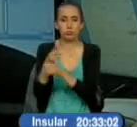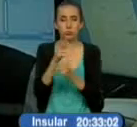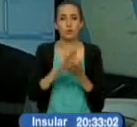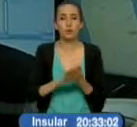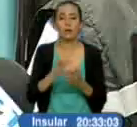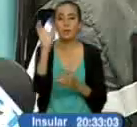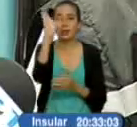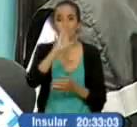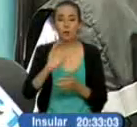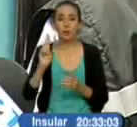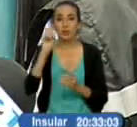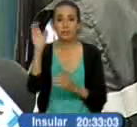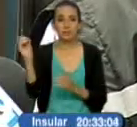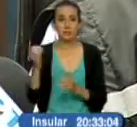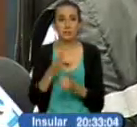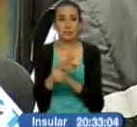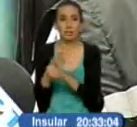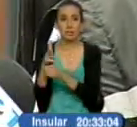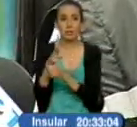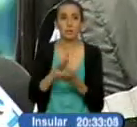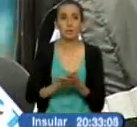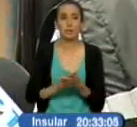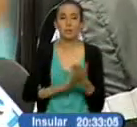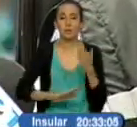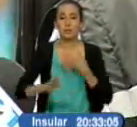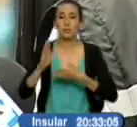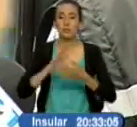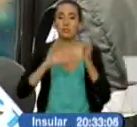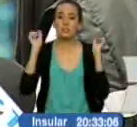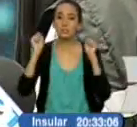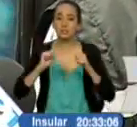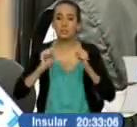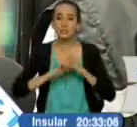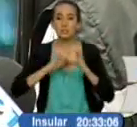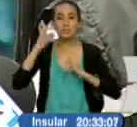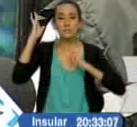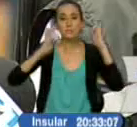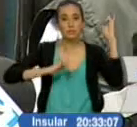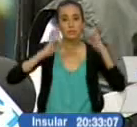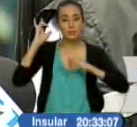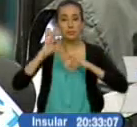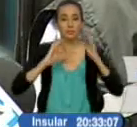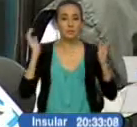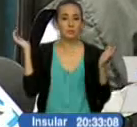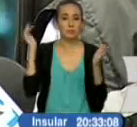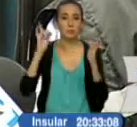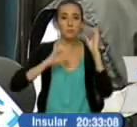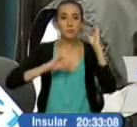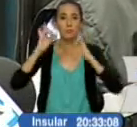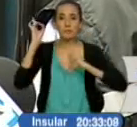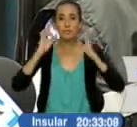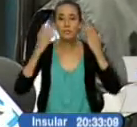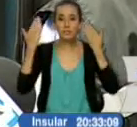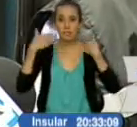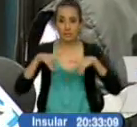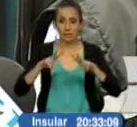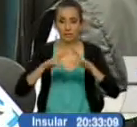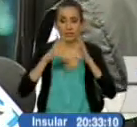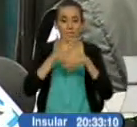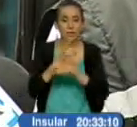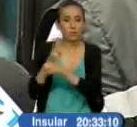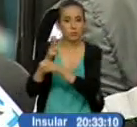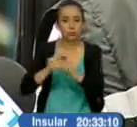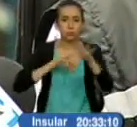perfil costanero. Contamos con la sala desconcentrada en Santa Elena, que también va a hacer su monitoreo respectivo, tanto en los